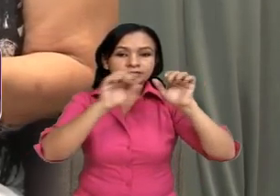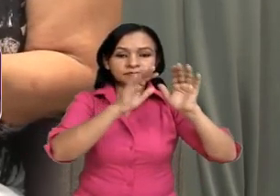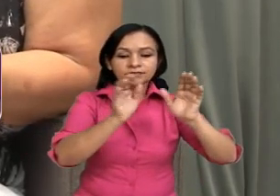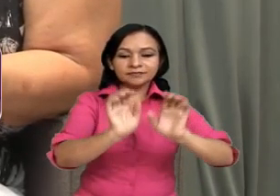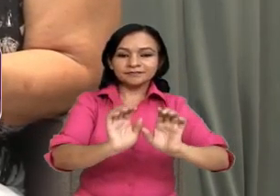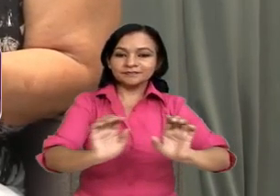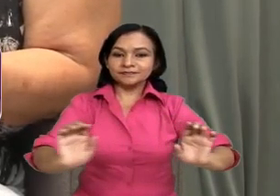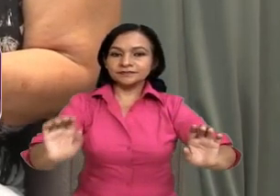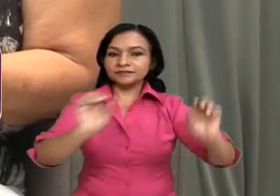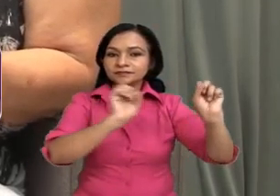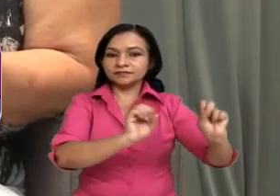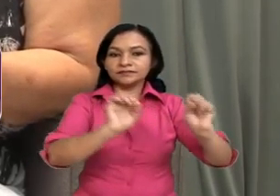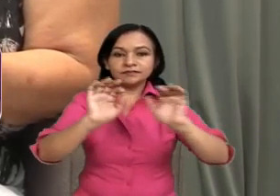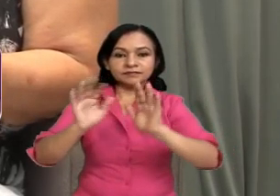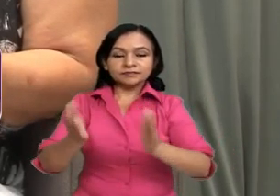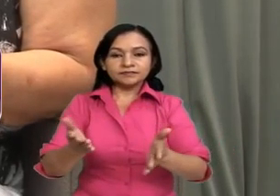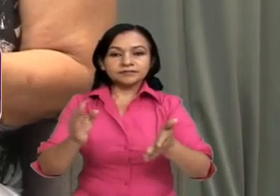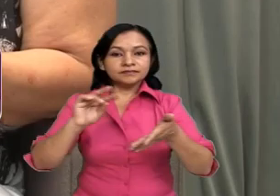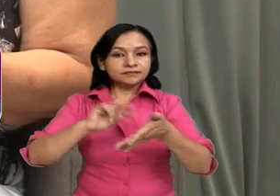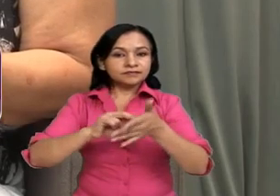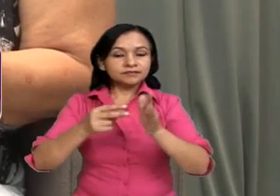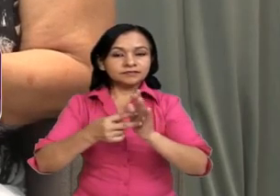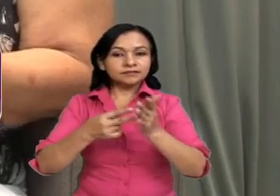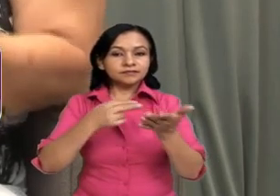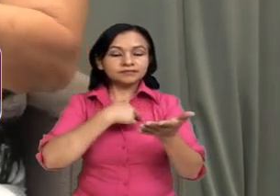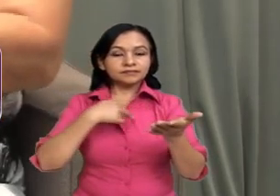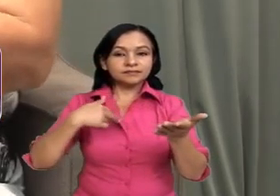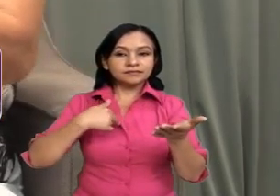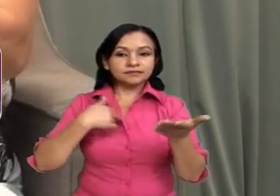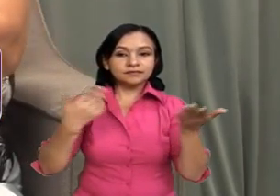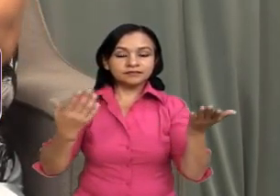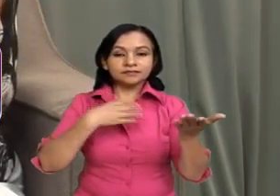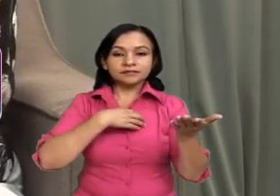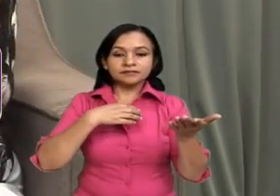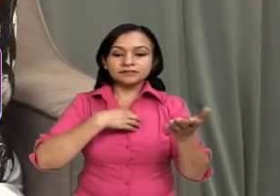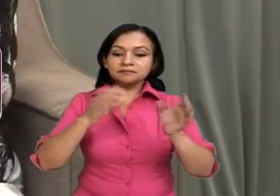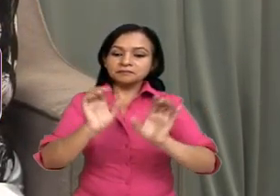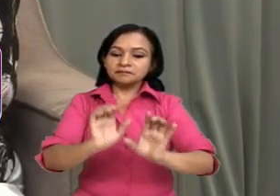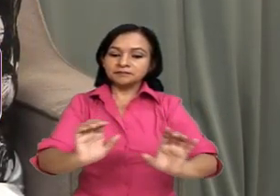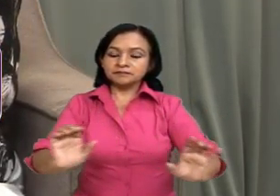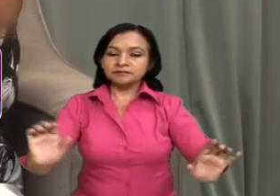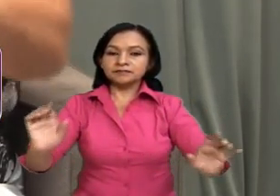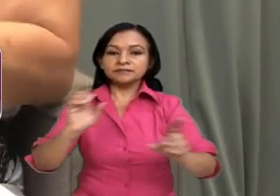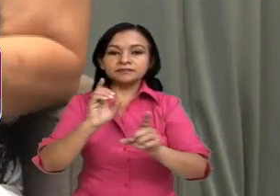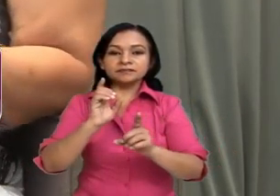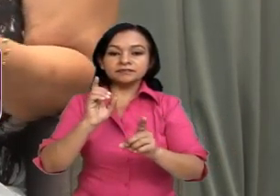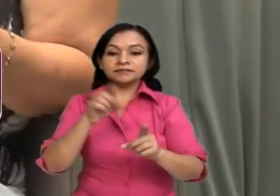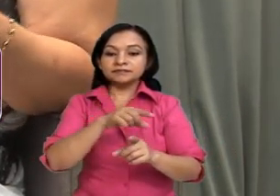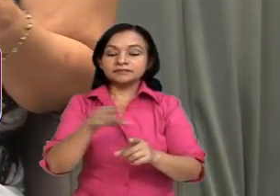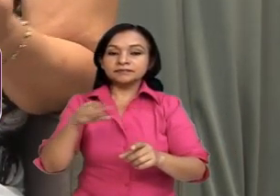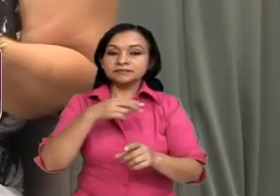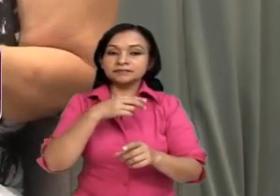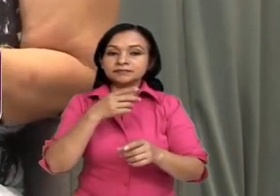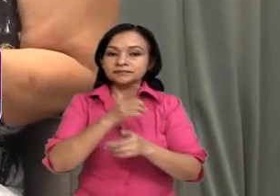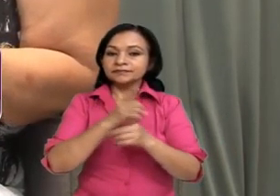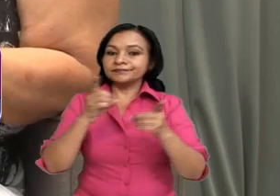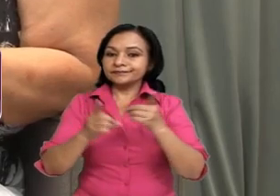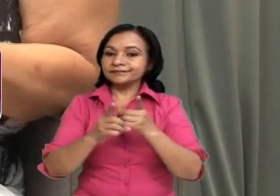niños, porque esos son, digamos, nuestros chiquitos que debemos de hacerles ya